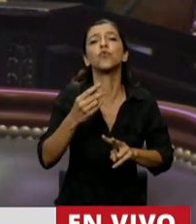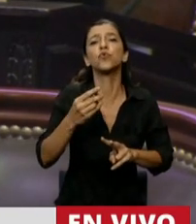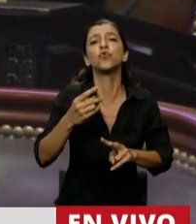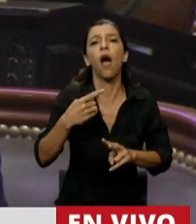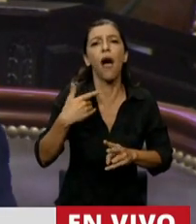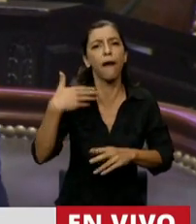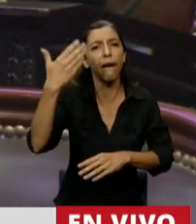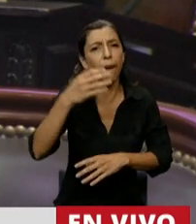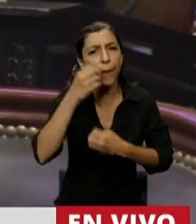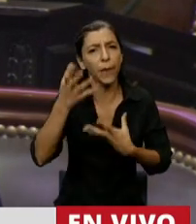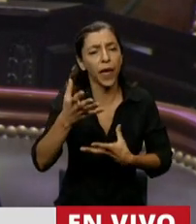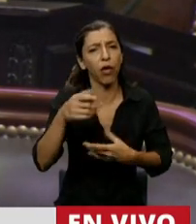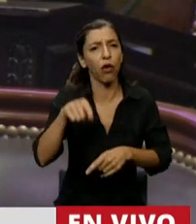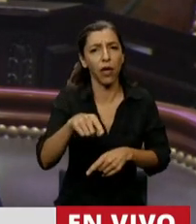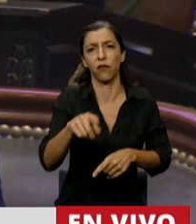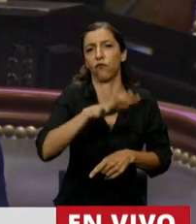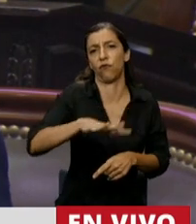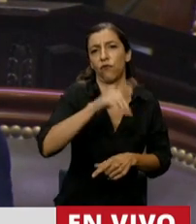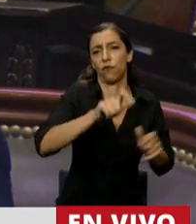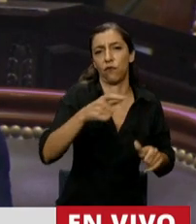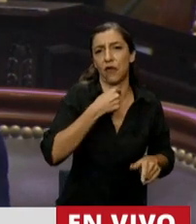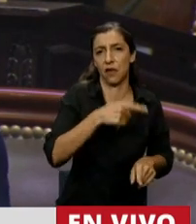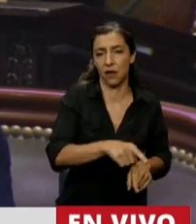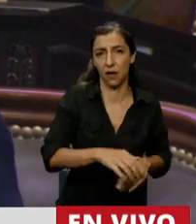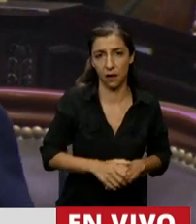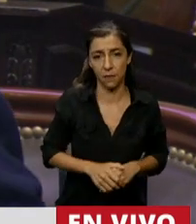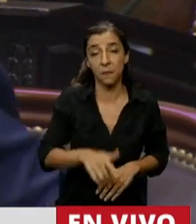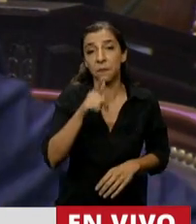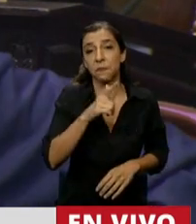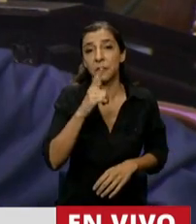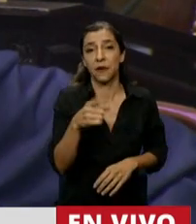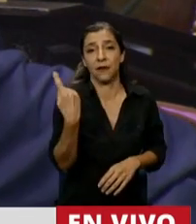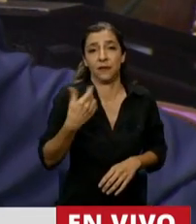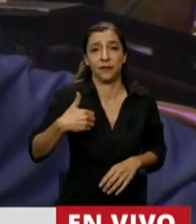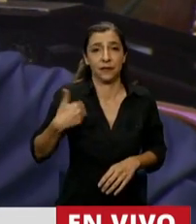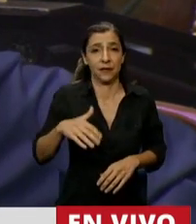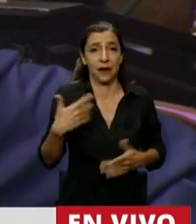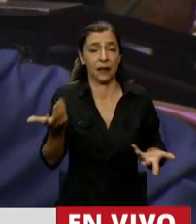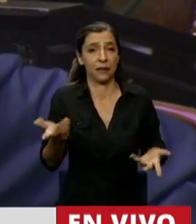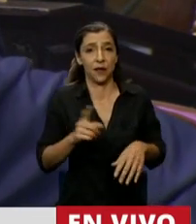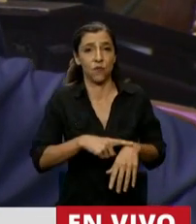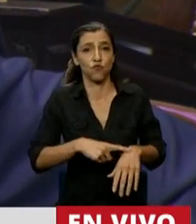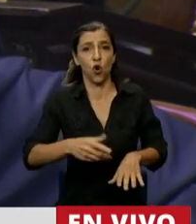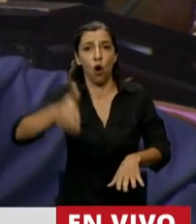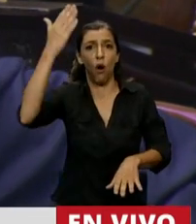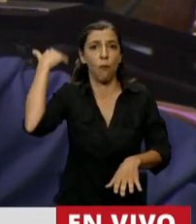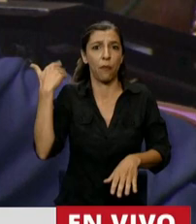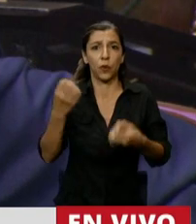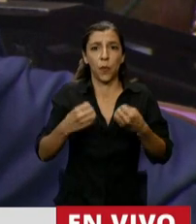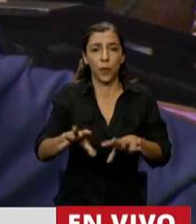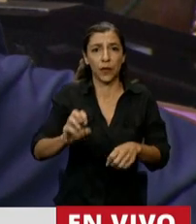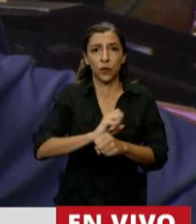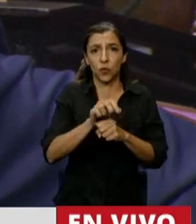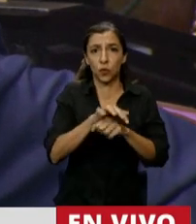Tenemos que ser conscientes que los argentinos pareció que nos emborrachábamos del éxito inicial de la